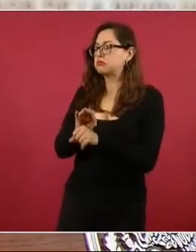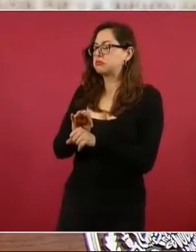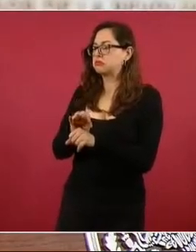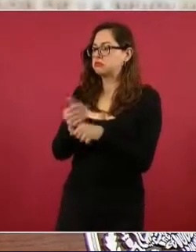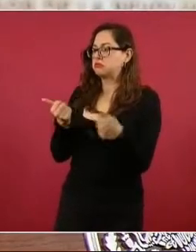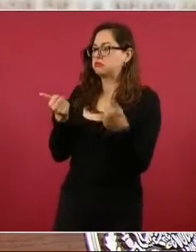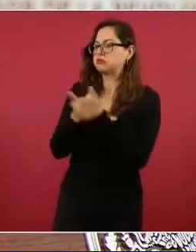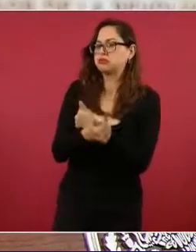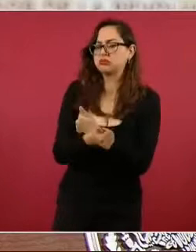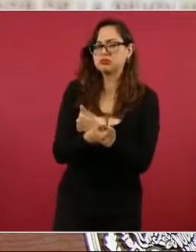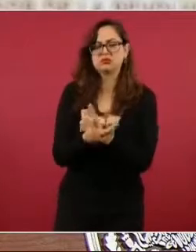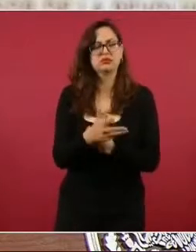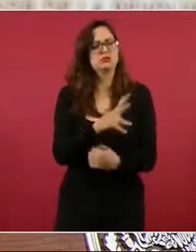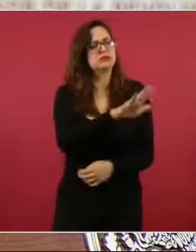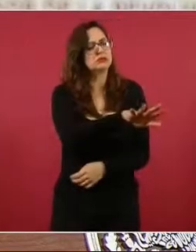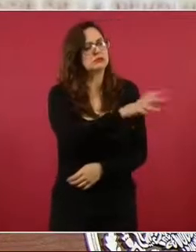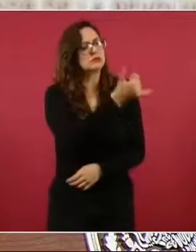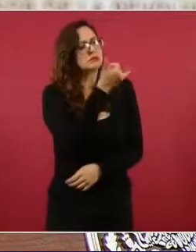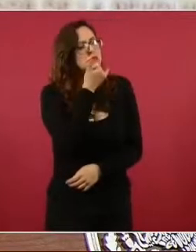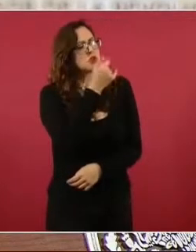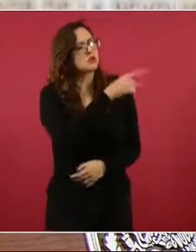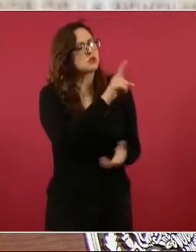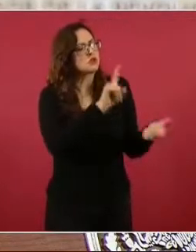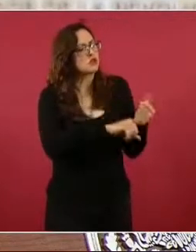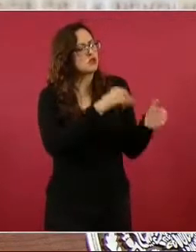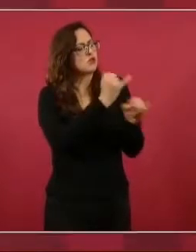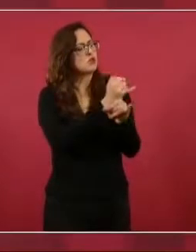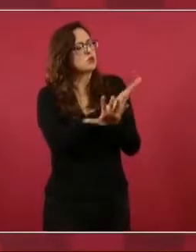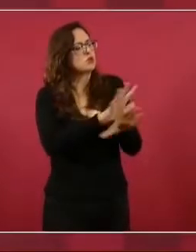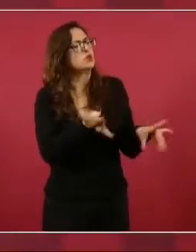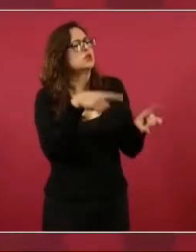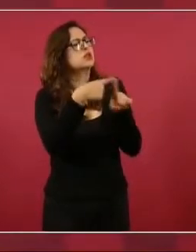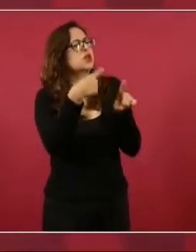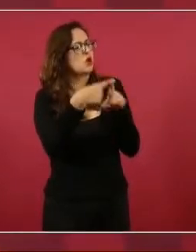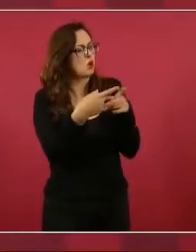¿Cómo sacó la información de Israel?